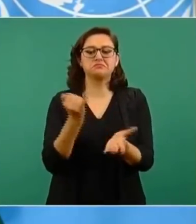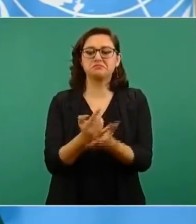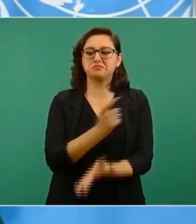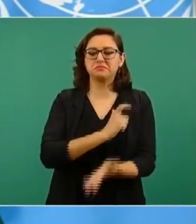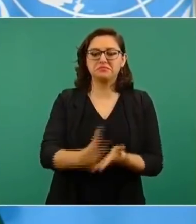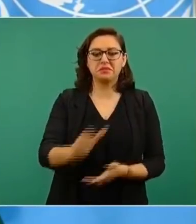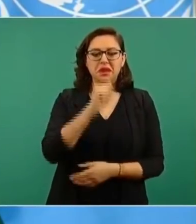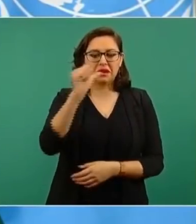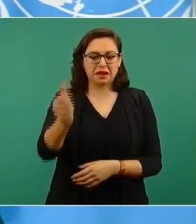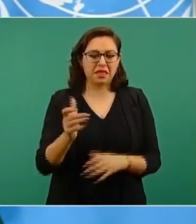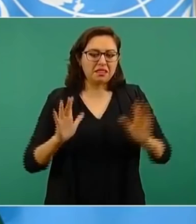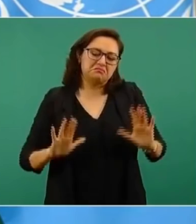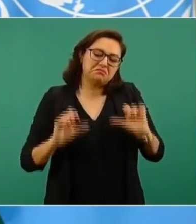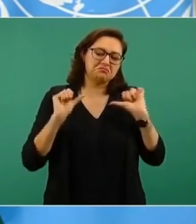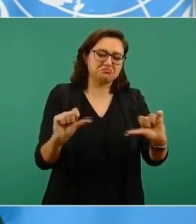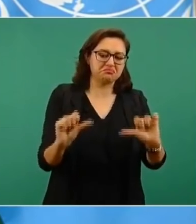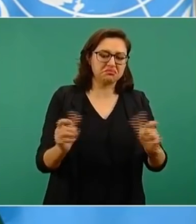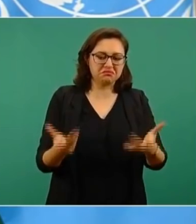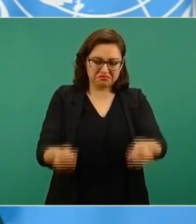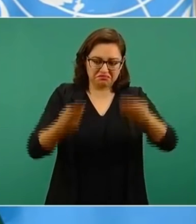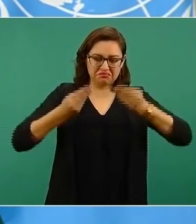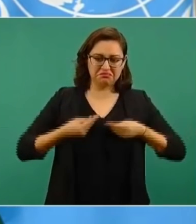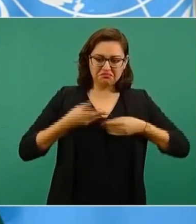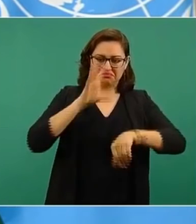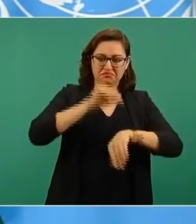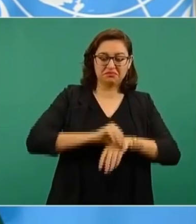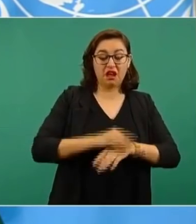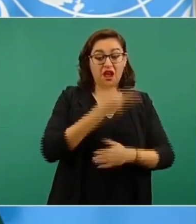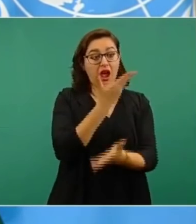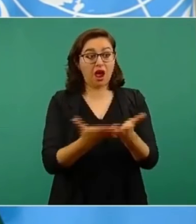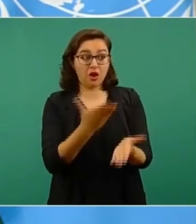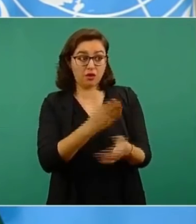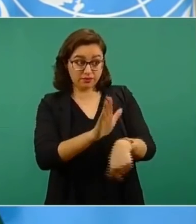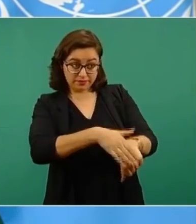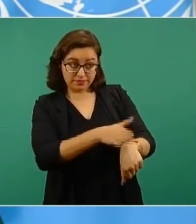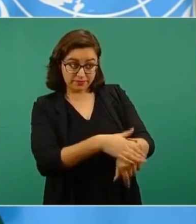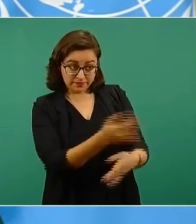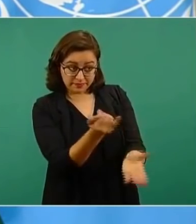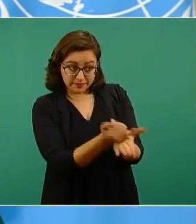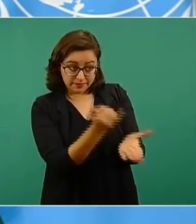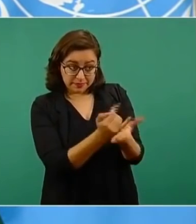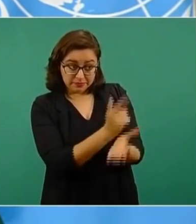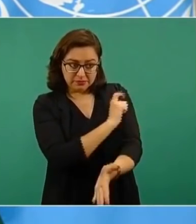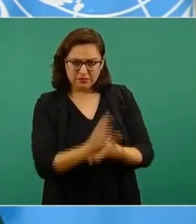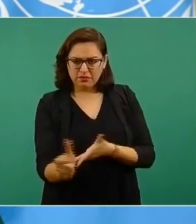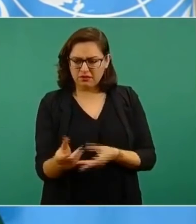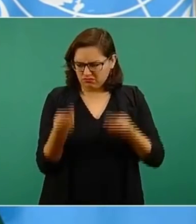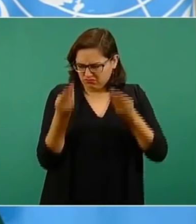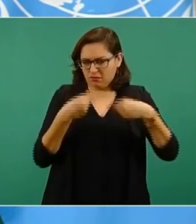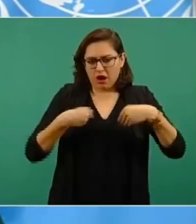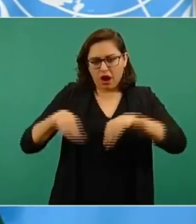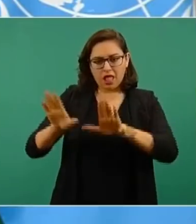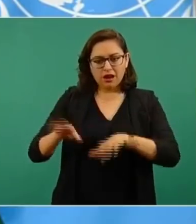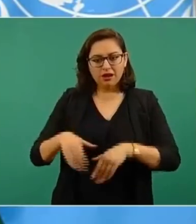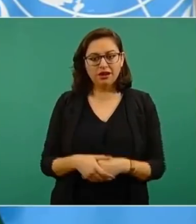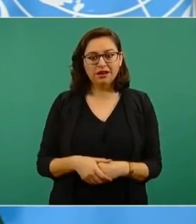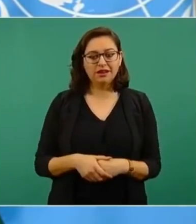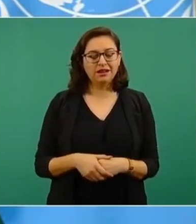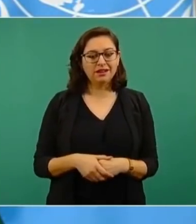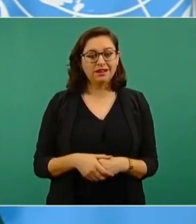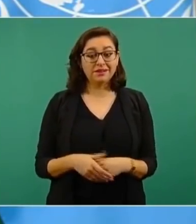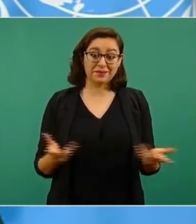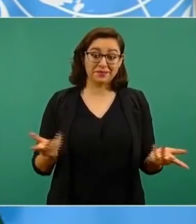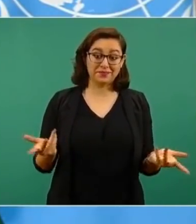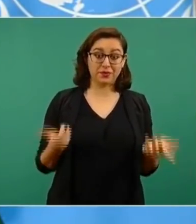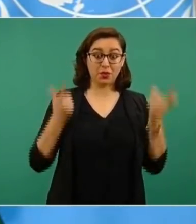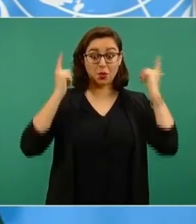pues están devolviendo las concesiones. Esperemos que se recupere la superficie